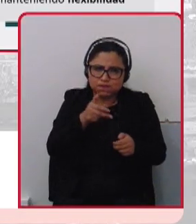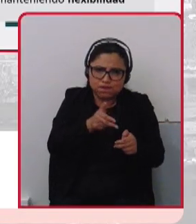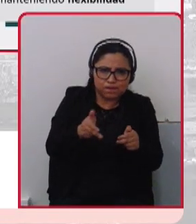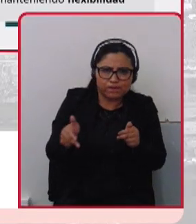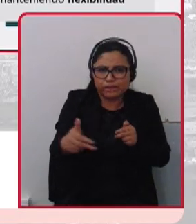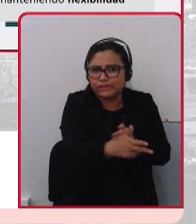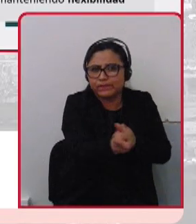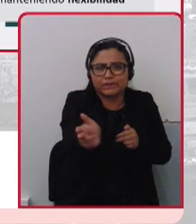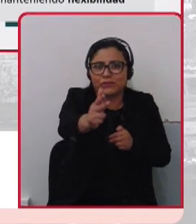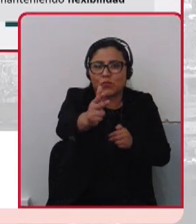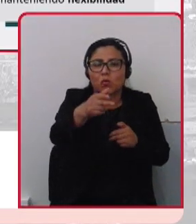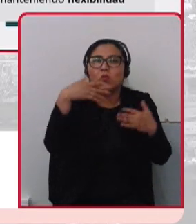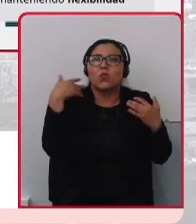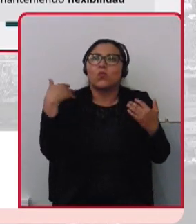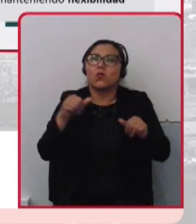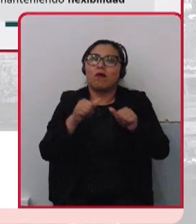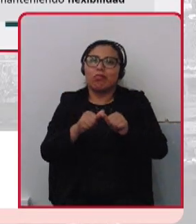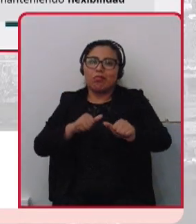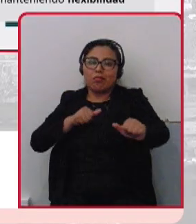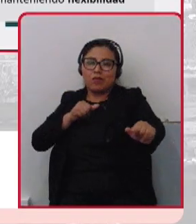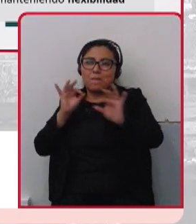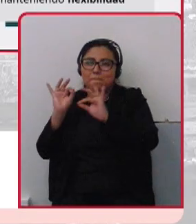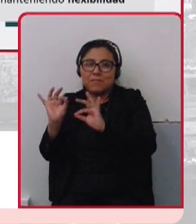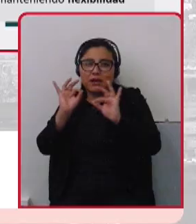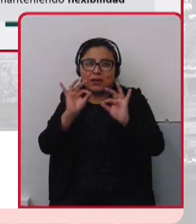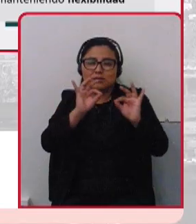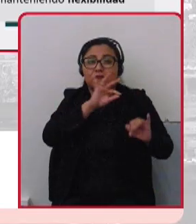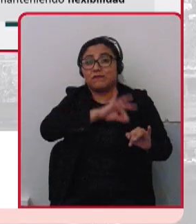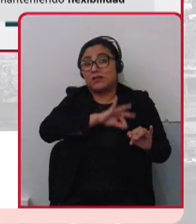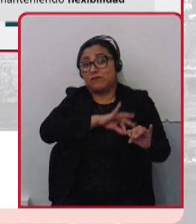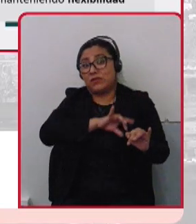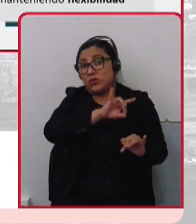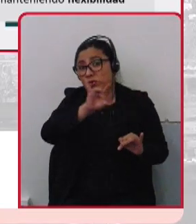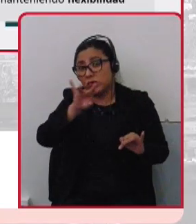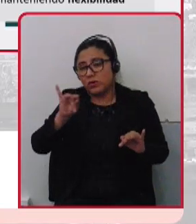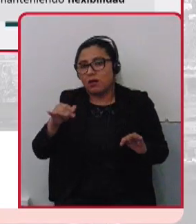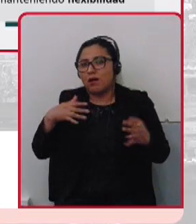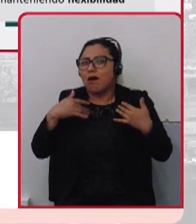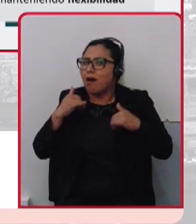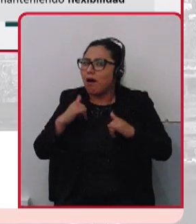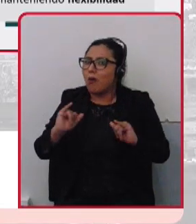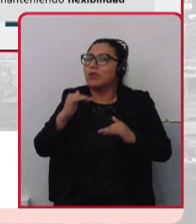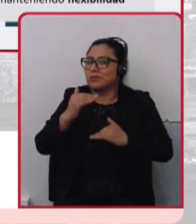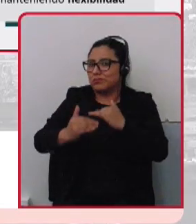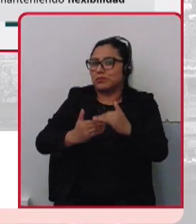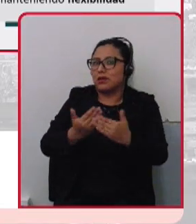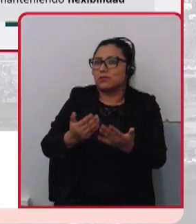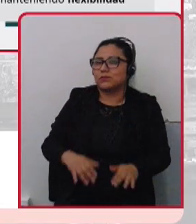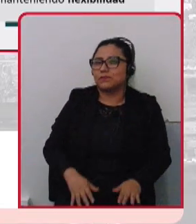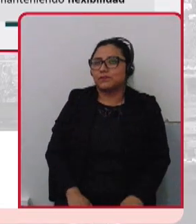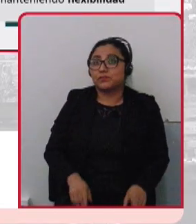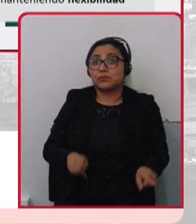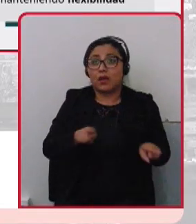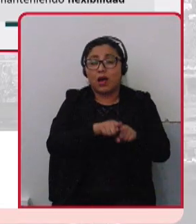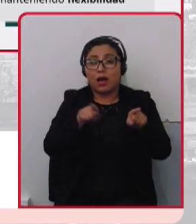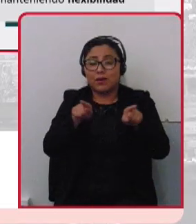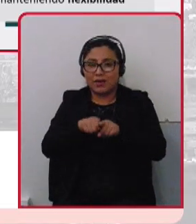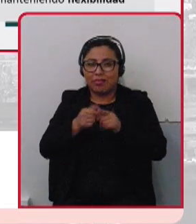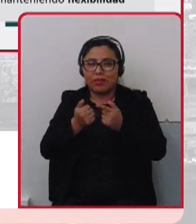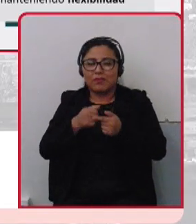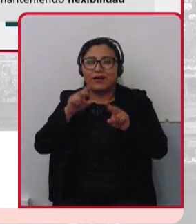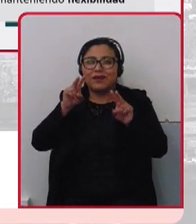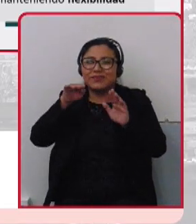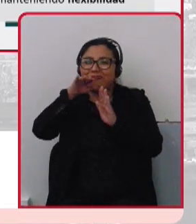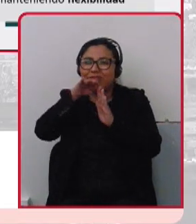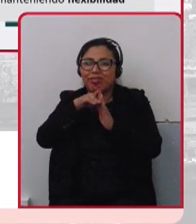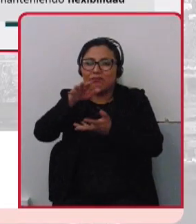tanto, ese dimensionamiento más preciso de los beneficios aún está por desarrollarla. Y asimismo, el tema de la reducción de